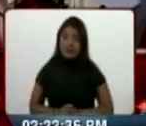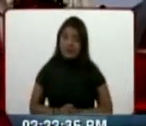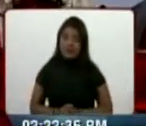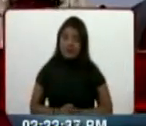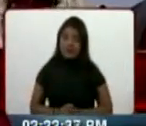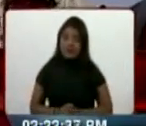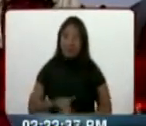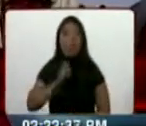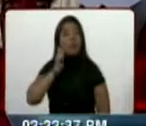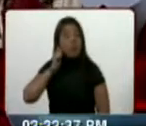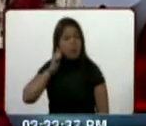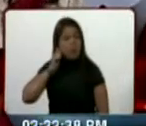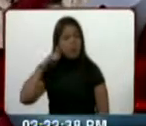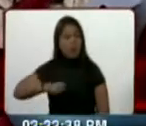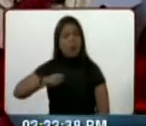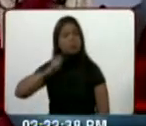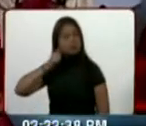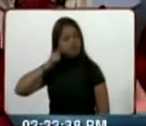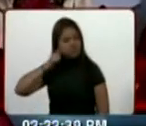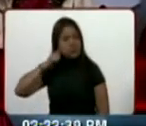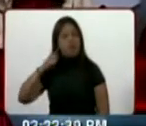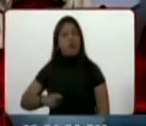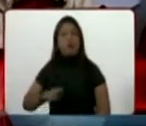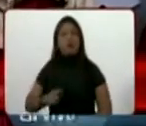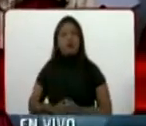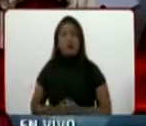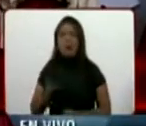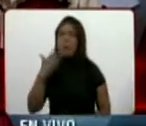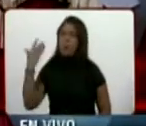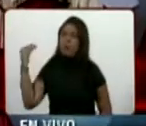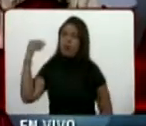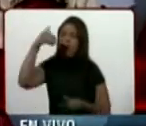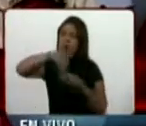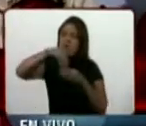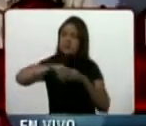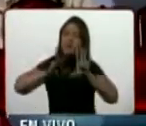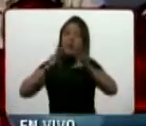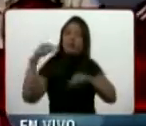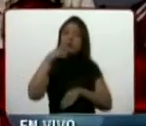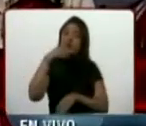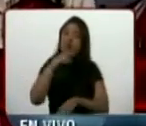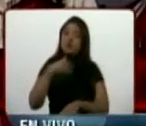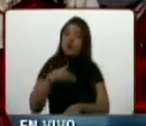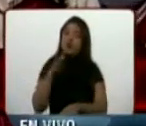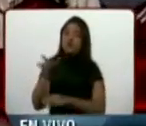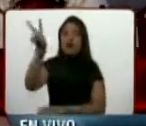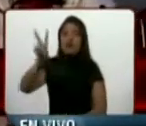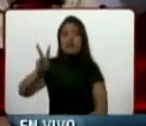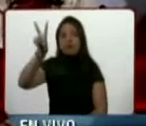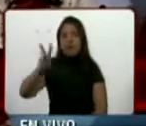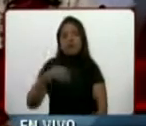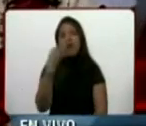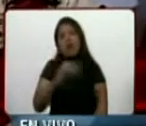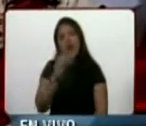las mujeres. La otra vez, en las elecciones del 7 de octubre, me tocó ir al Valle en la